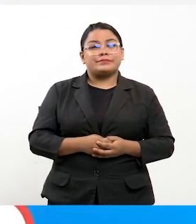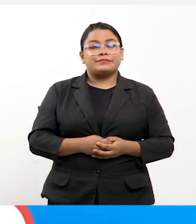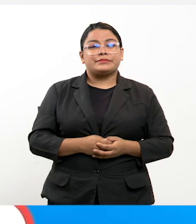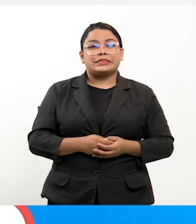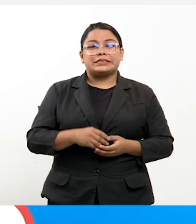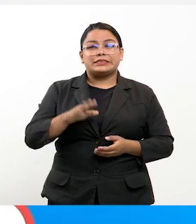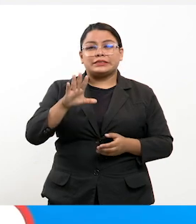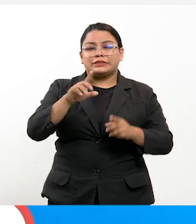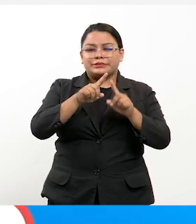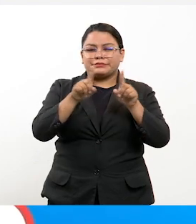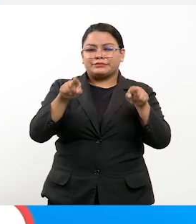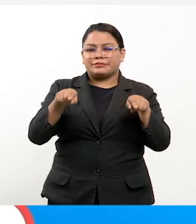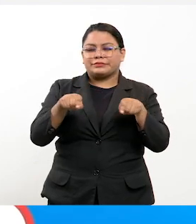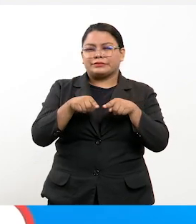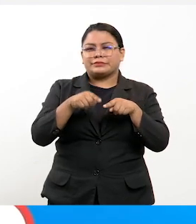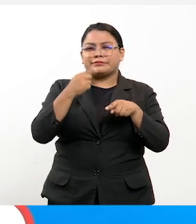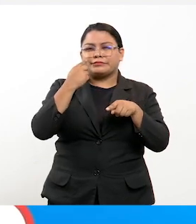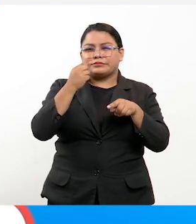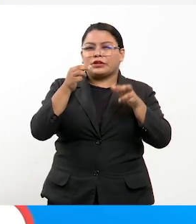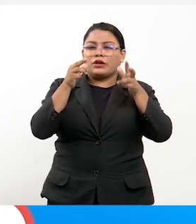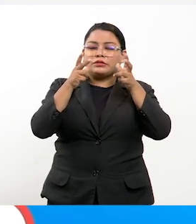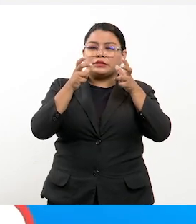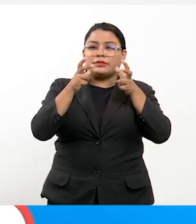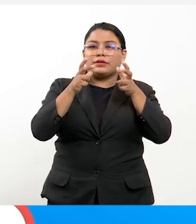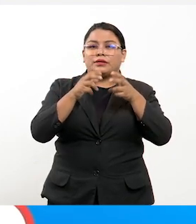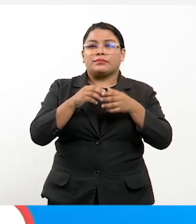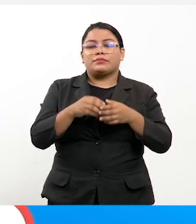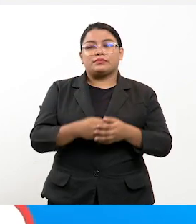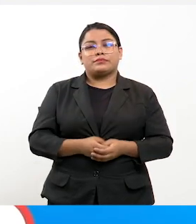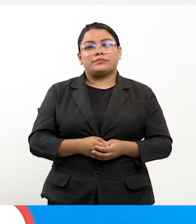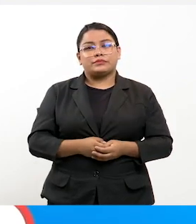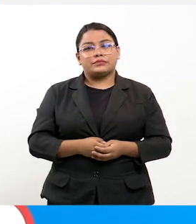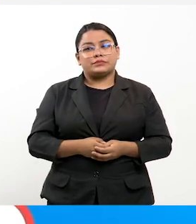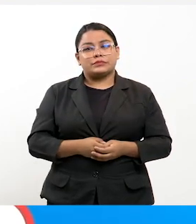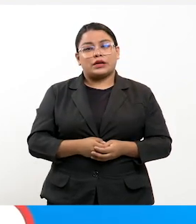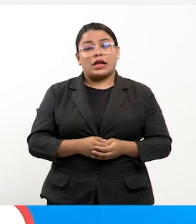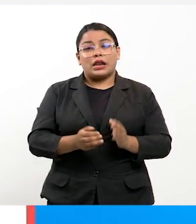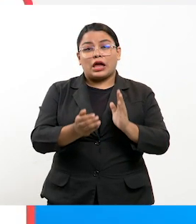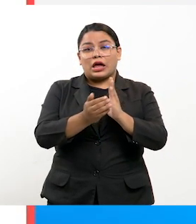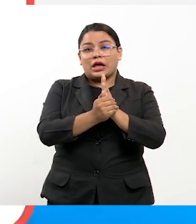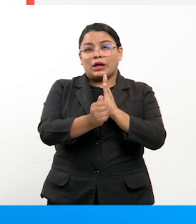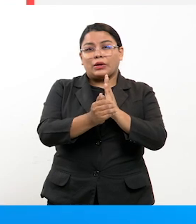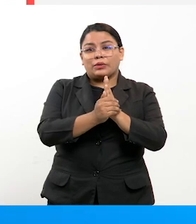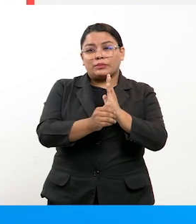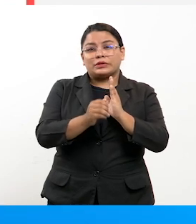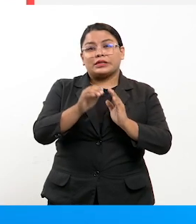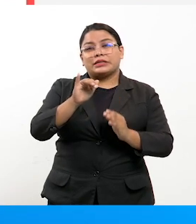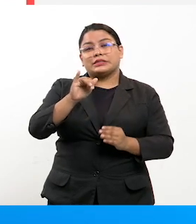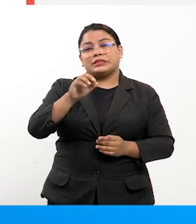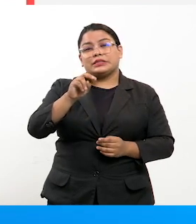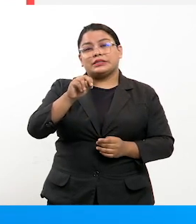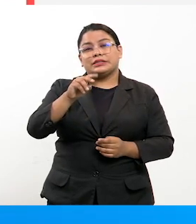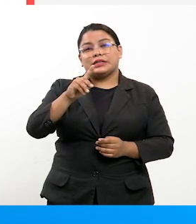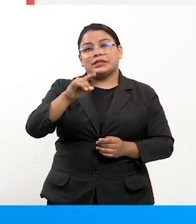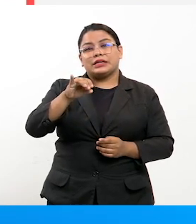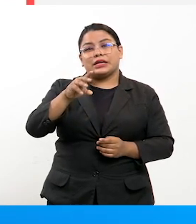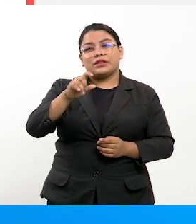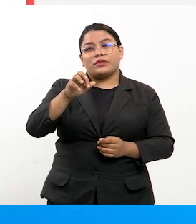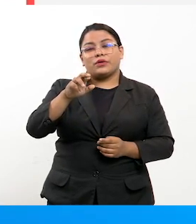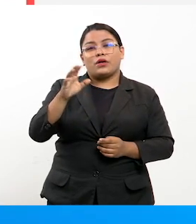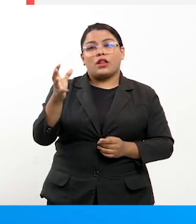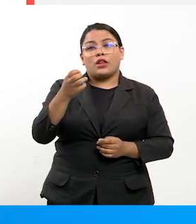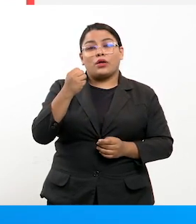el quinto recuadro observamos el indicador de logro asociado a esta competencia y finalmente los